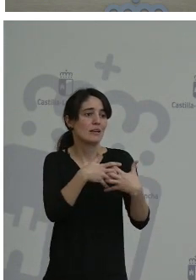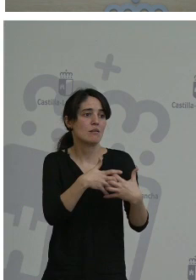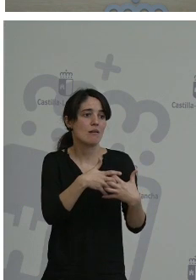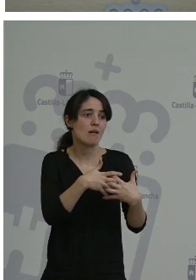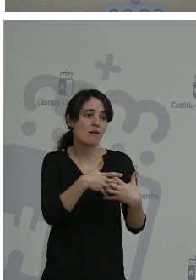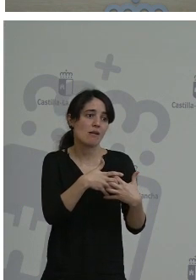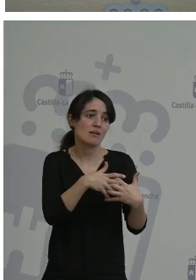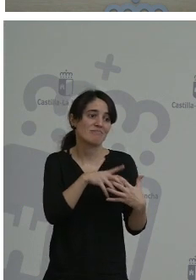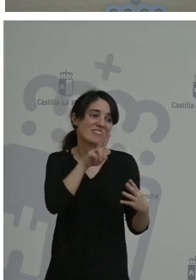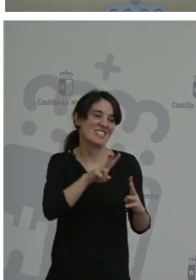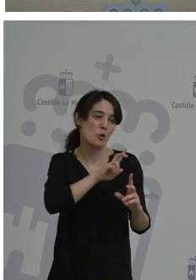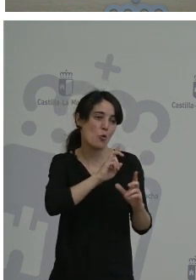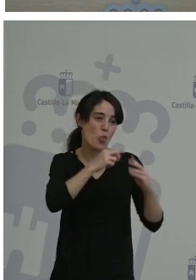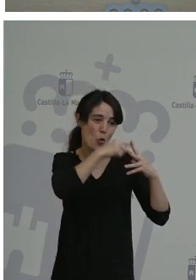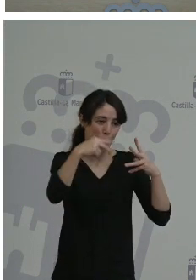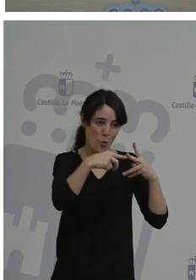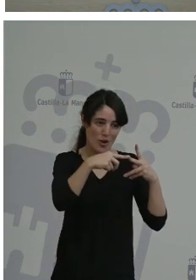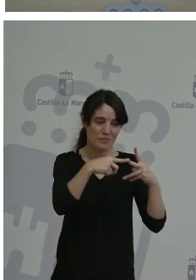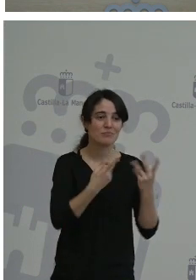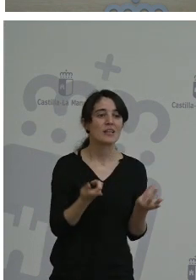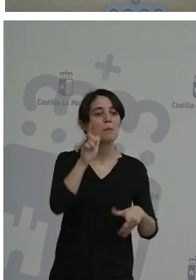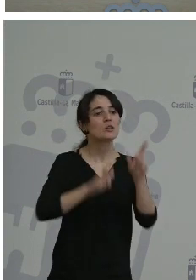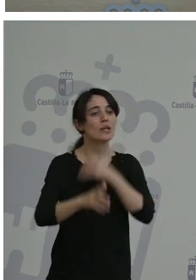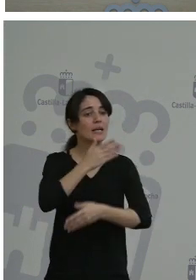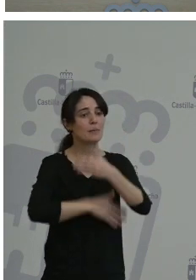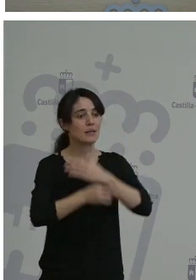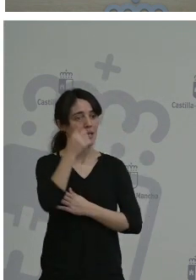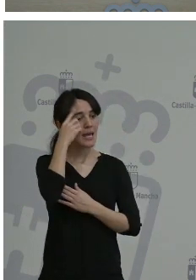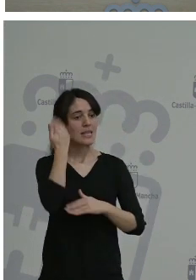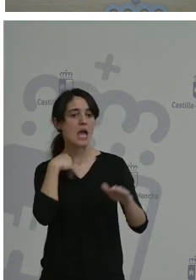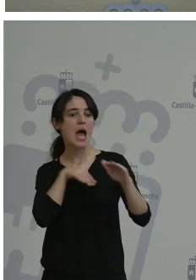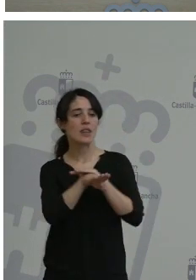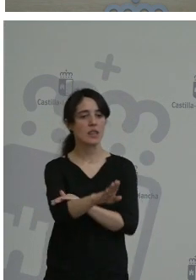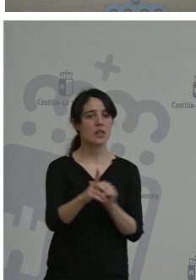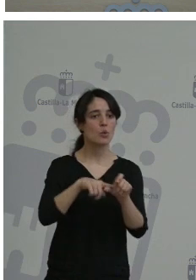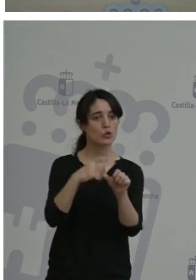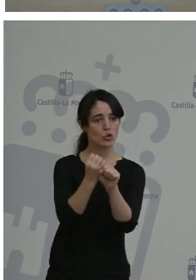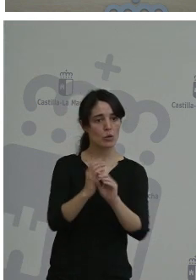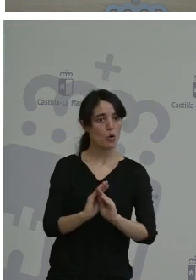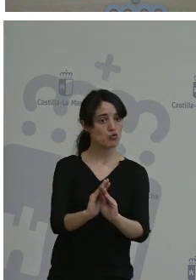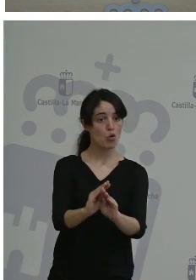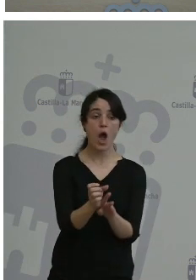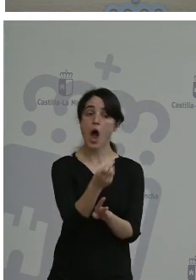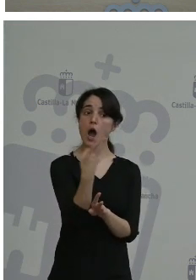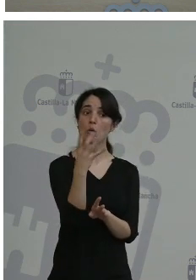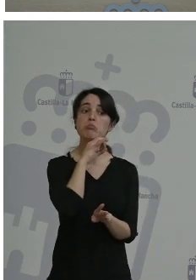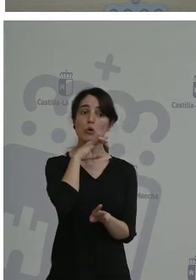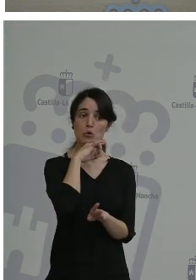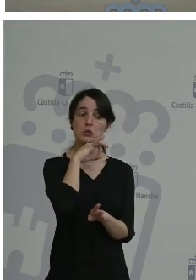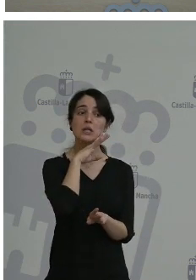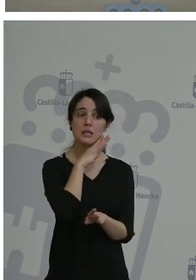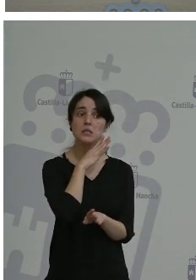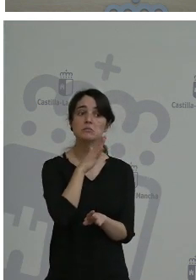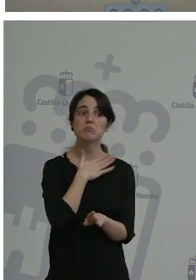Las personas con discapacidad intelectual que han accedido a sus puestos de trabajo, hay algunas que están muy contentas donde están y quieren seguir